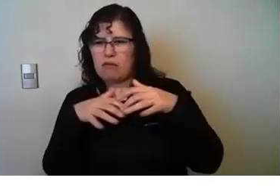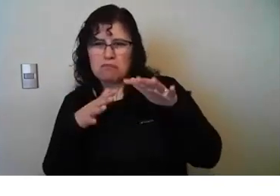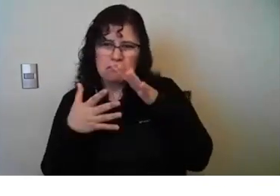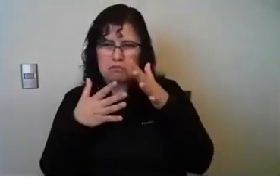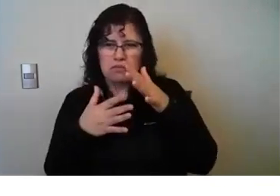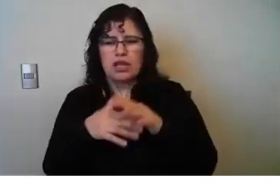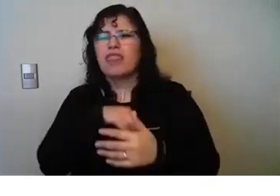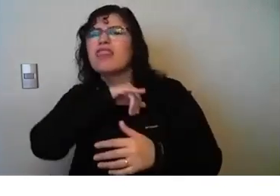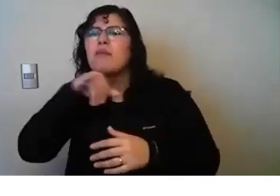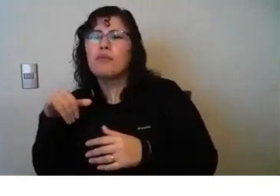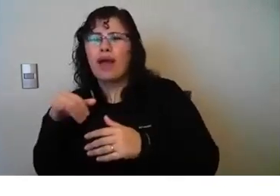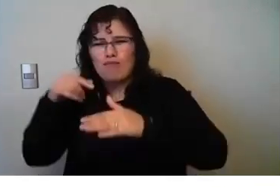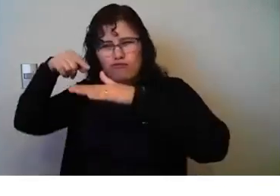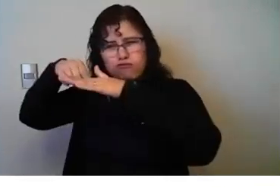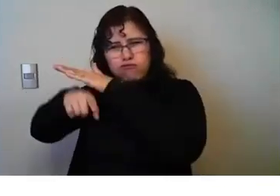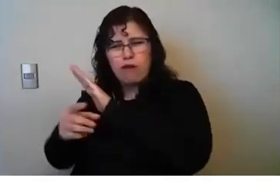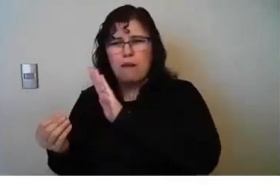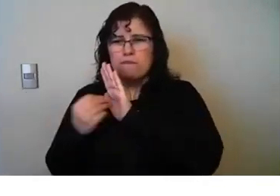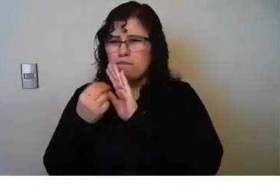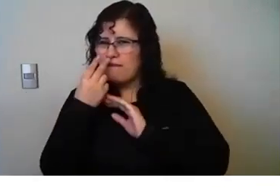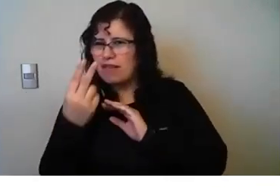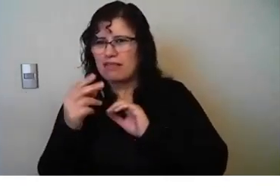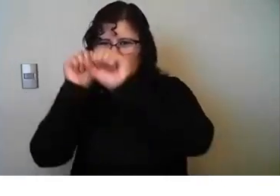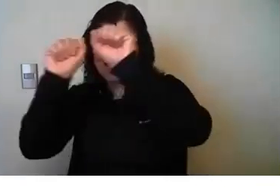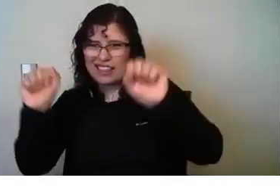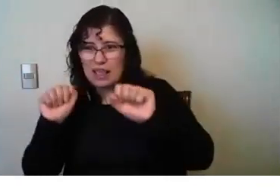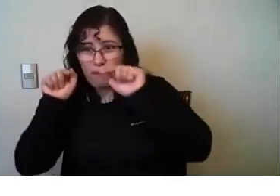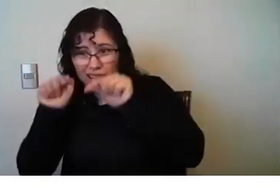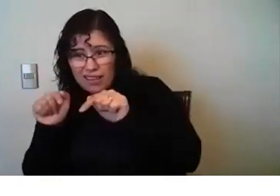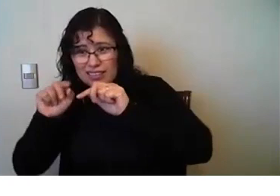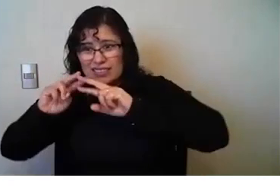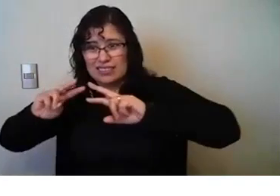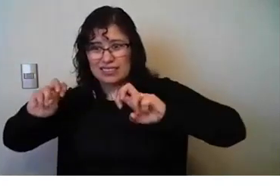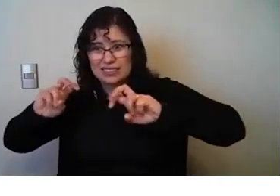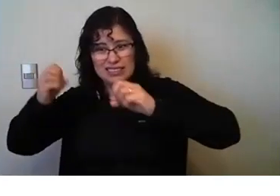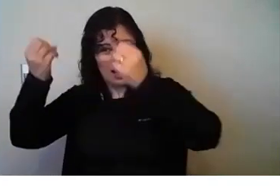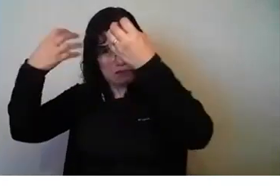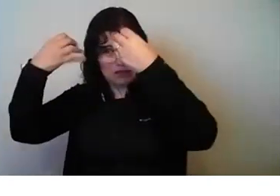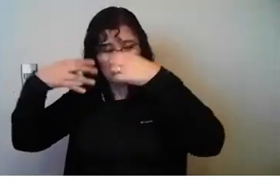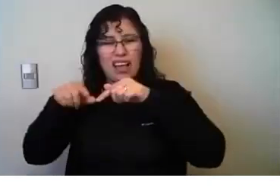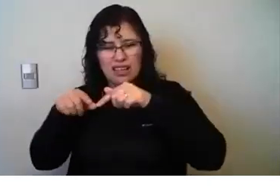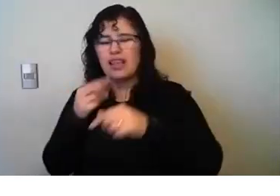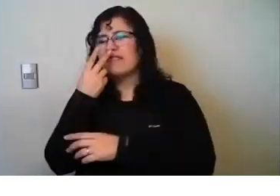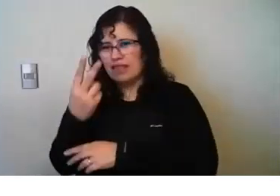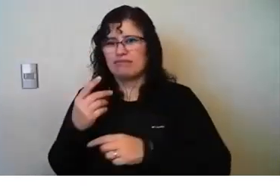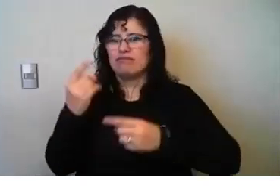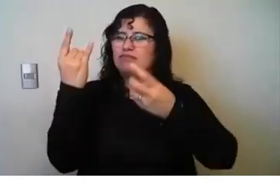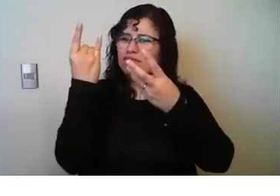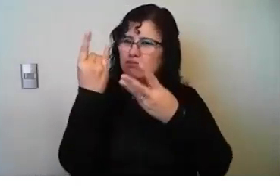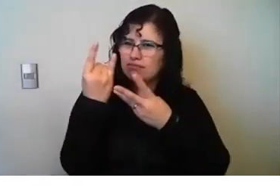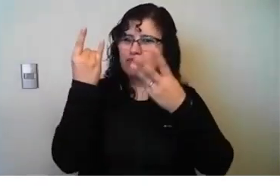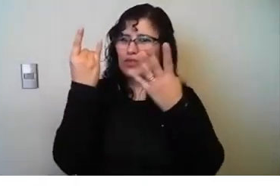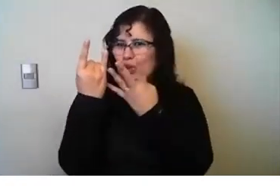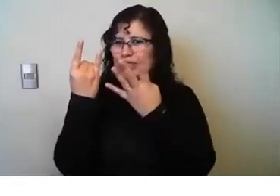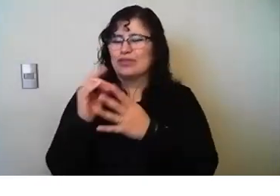profundizar cuando veamos sistemas en los módulos tercero y cuarto probable.